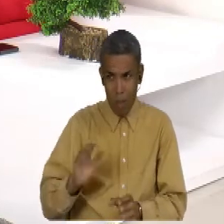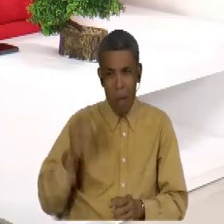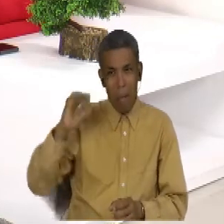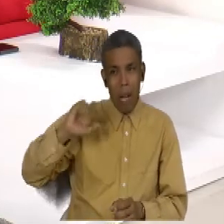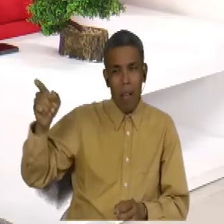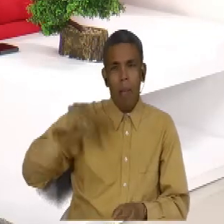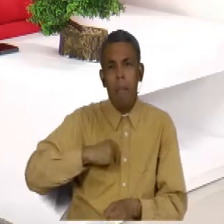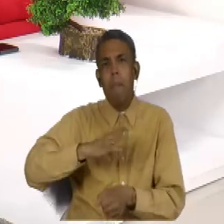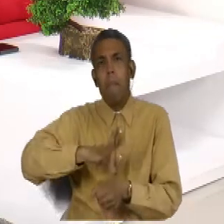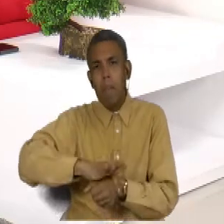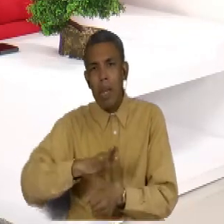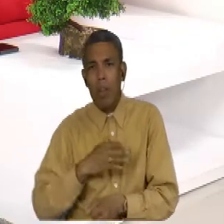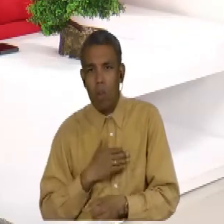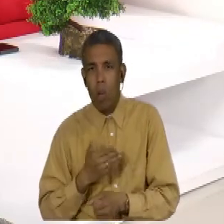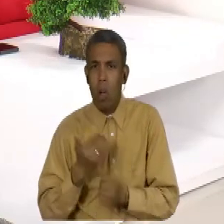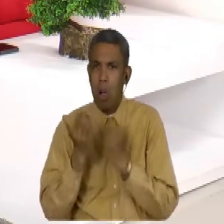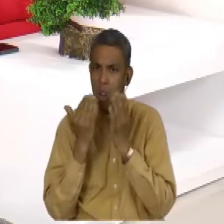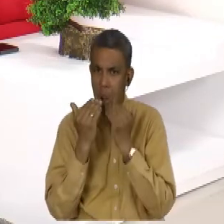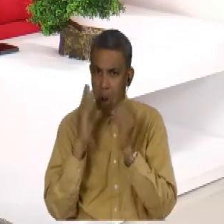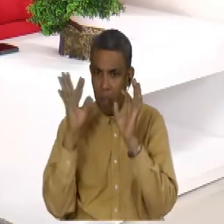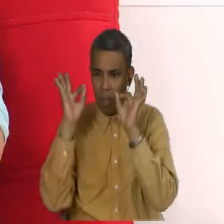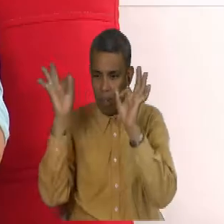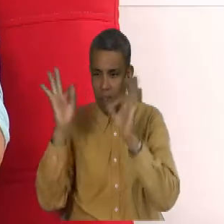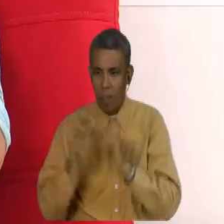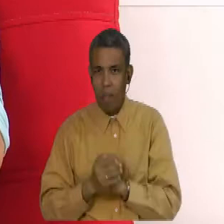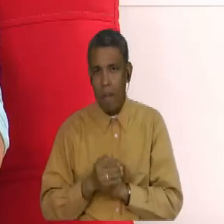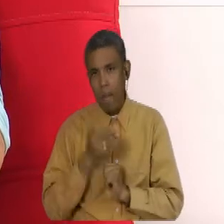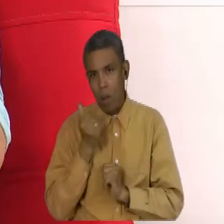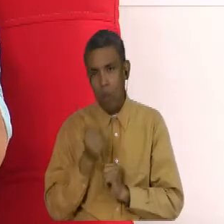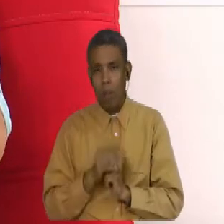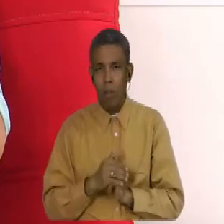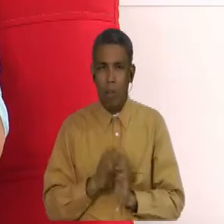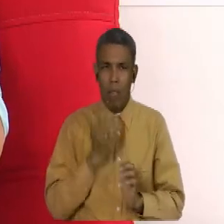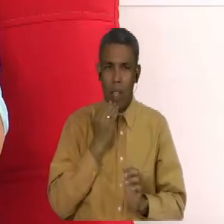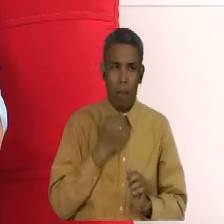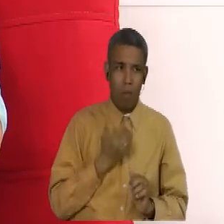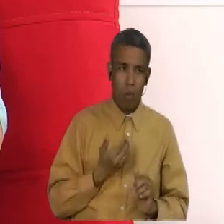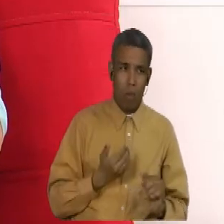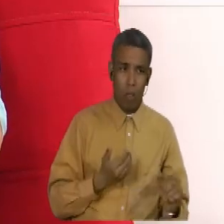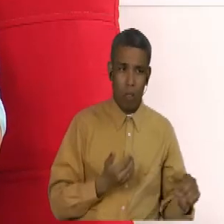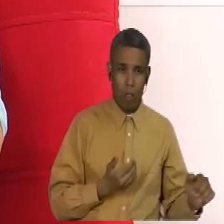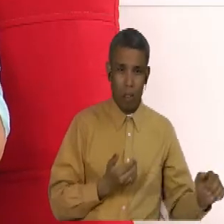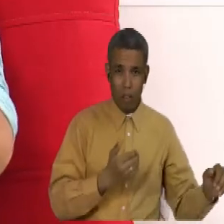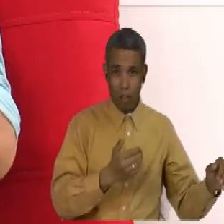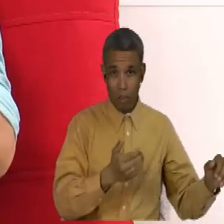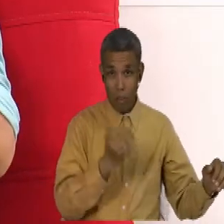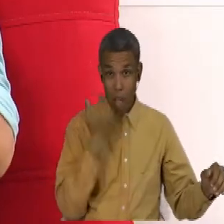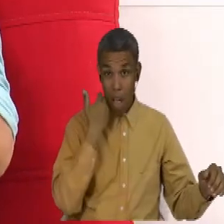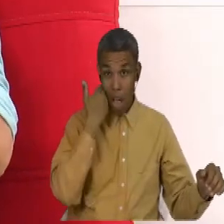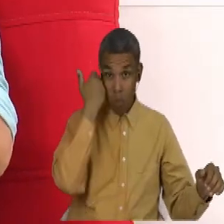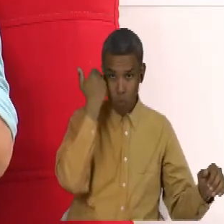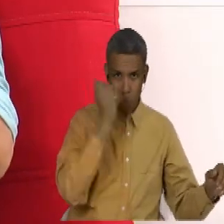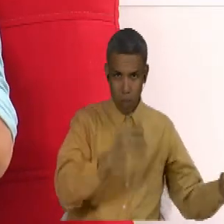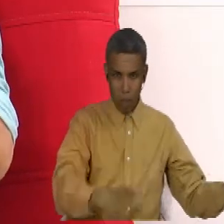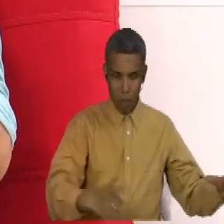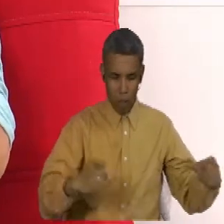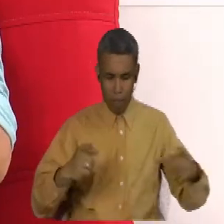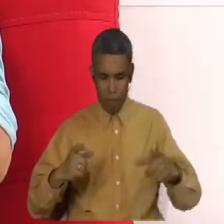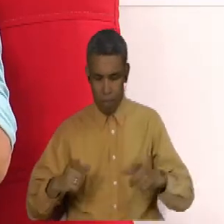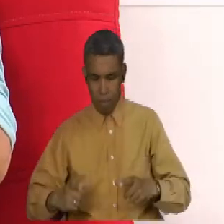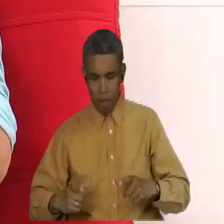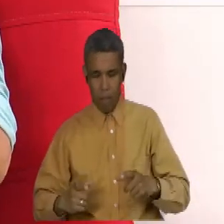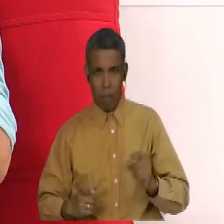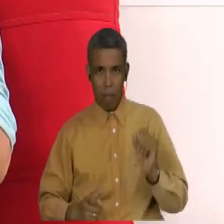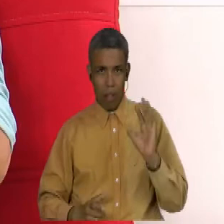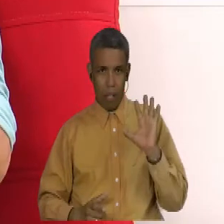la porción? Ok. ¿Sí? Incluso para los adultos, es del tamaño de la palma de la mano las porciones de alimentos que